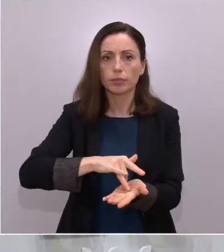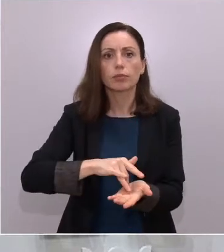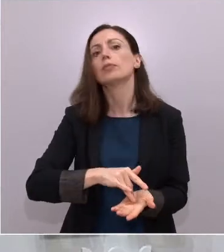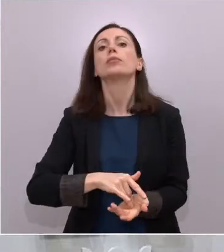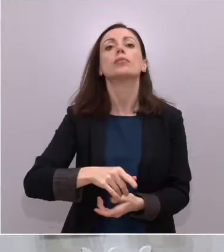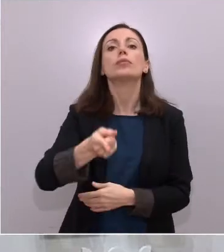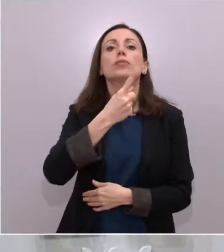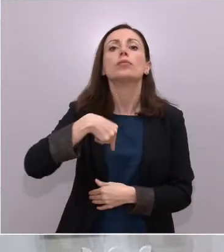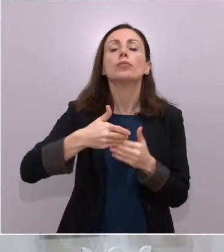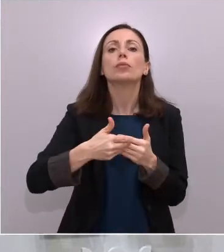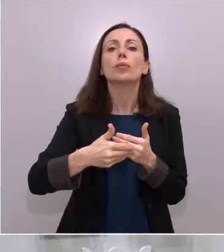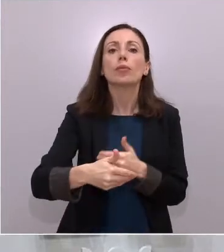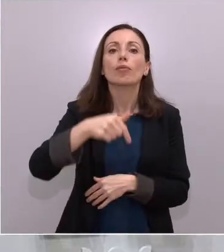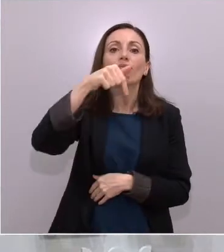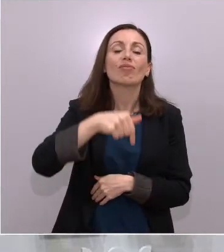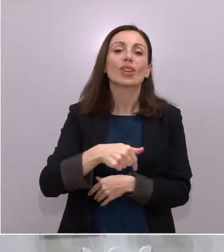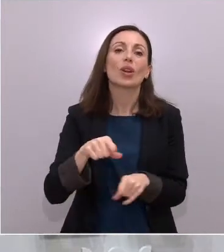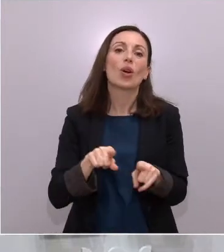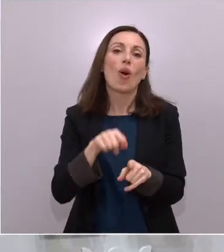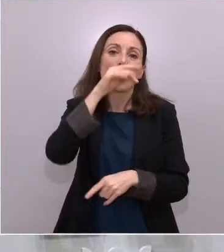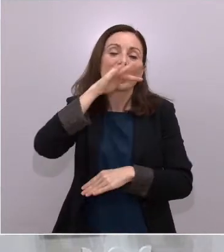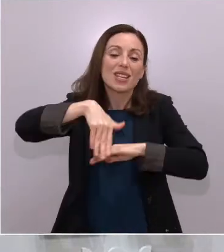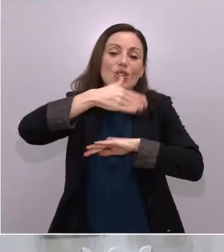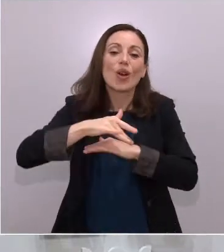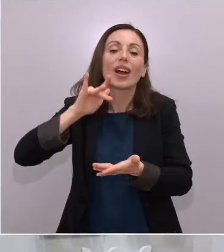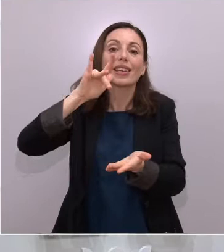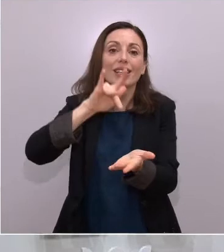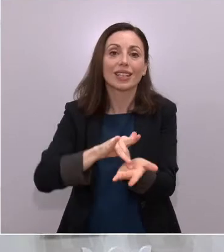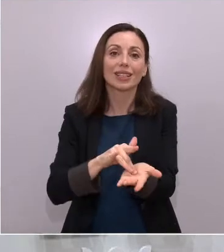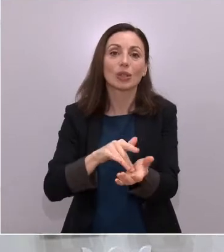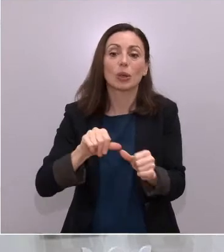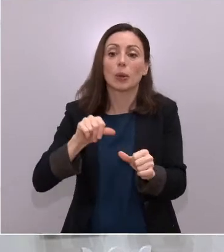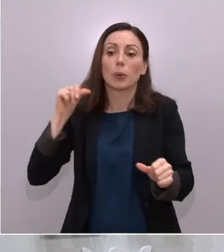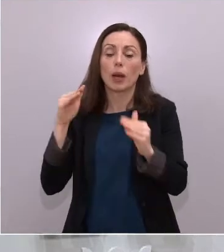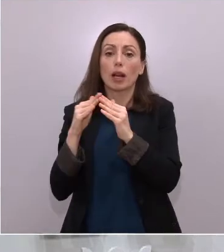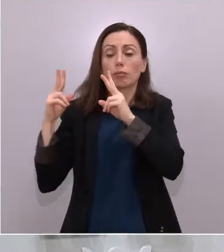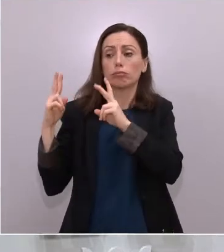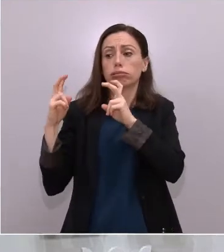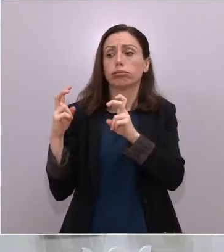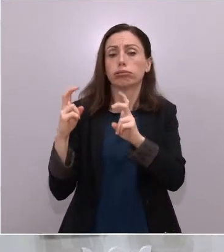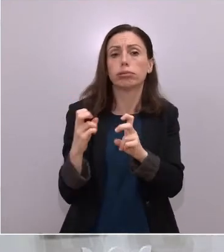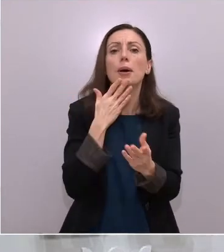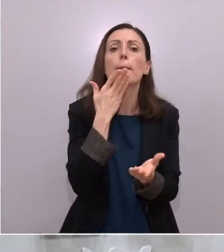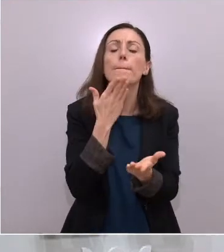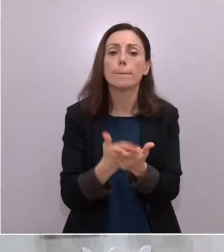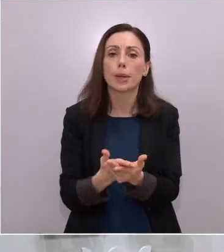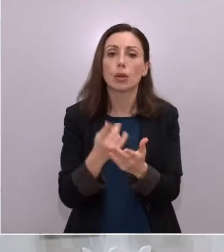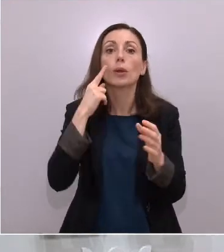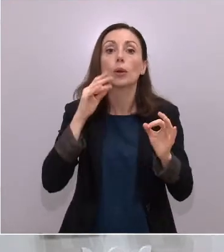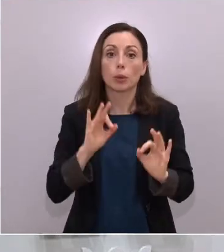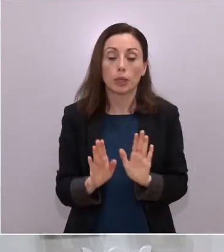a disfrutar de esta primera jornada de los niños en la calle, después de tanto tiempo confinados, les pido que sigan como hasta